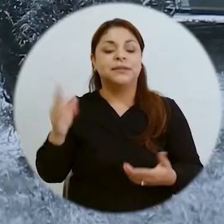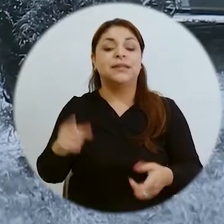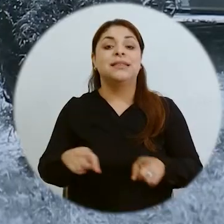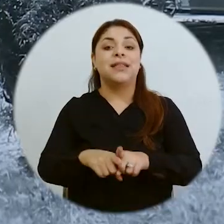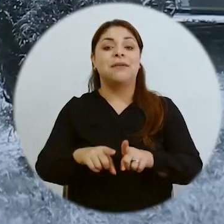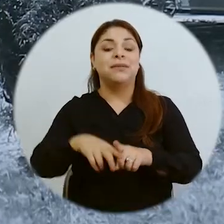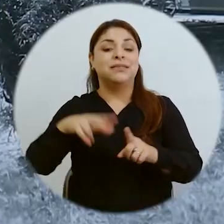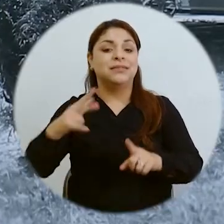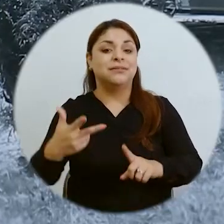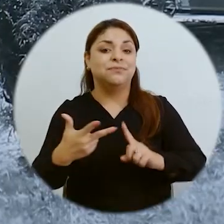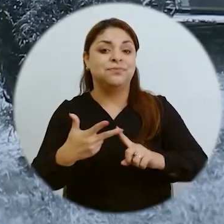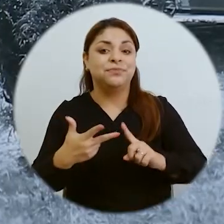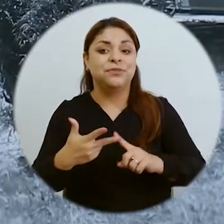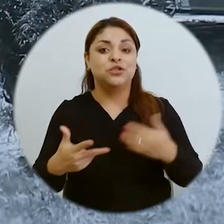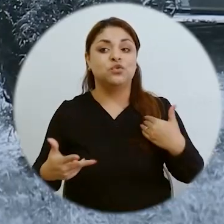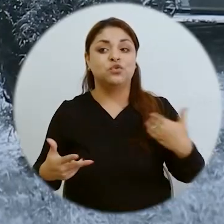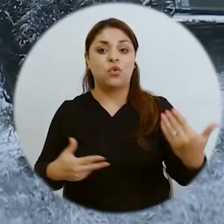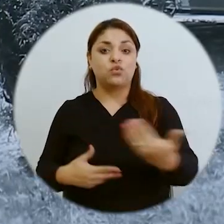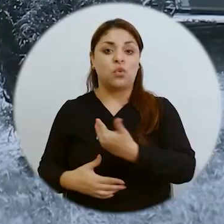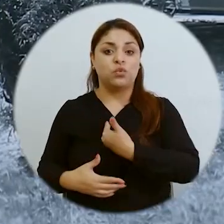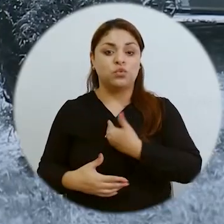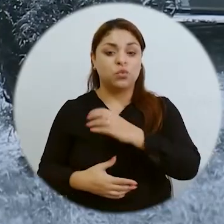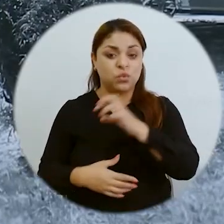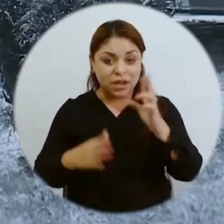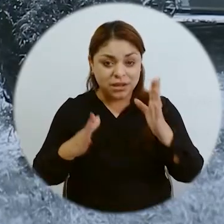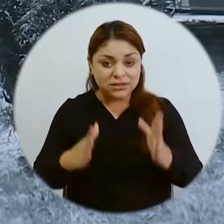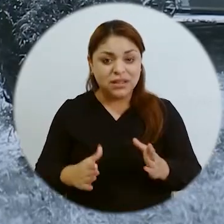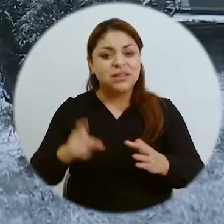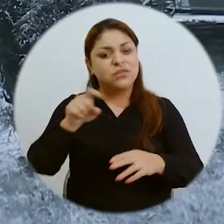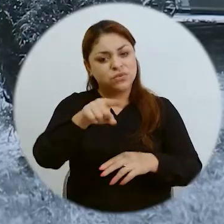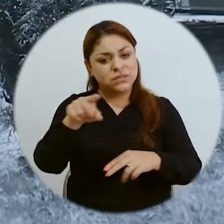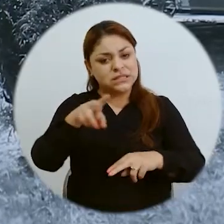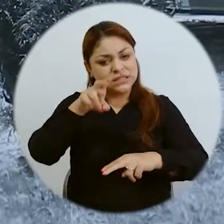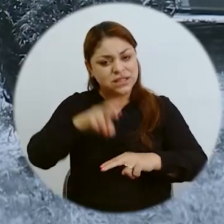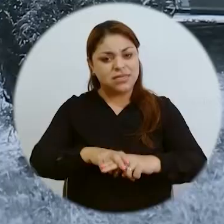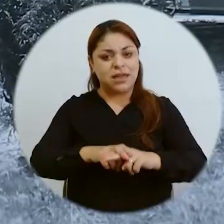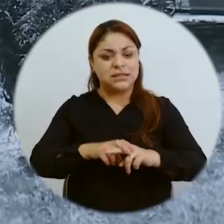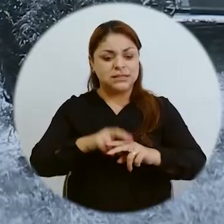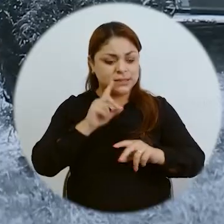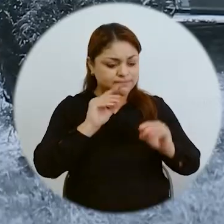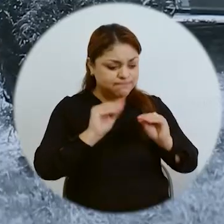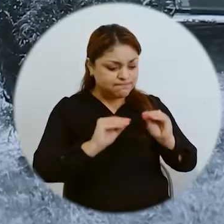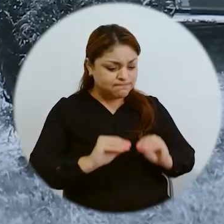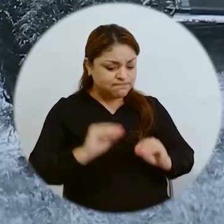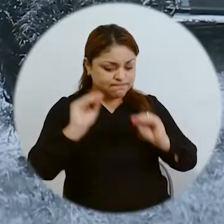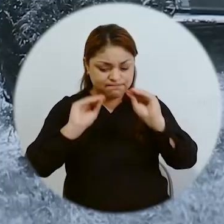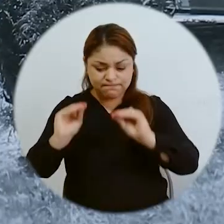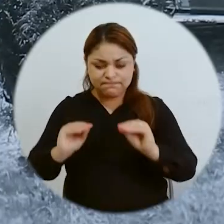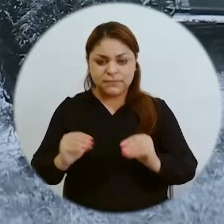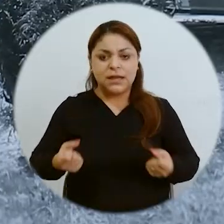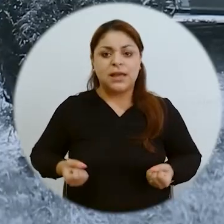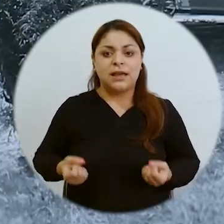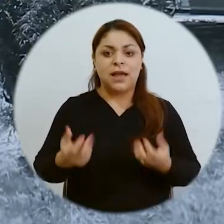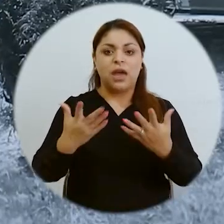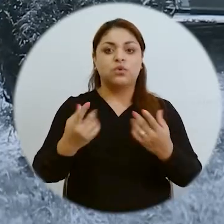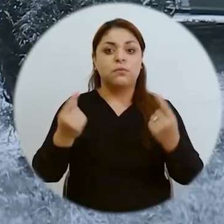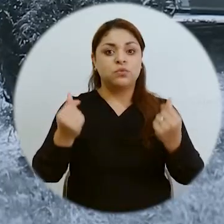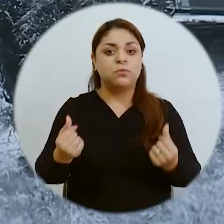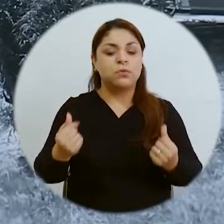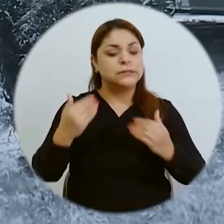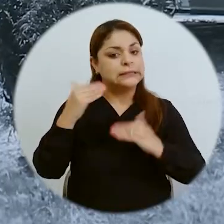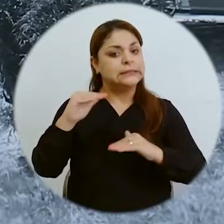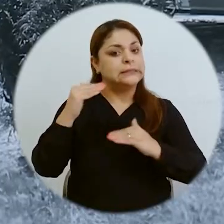la educación financiera de la gente para que pueda tomar decisiones más acertadas desde muy temprana edad. Incluso se habla de hacerlo desde los